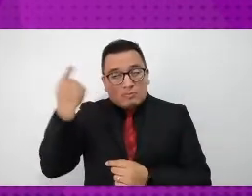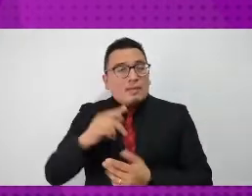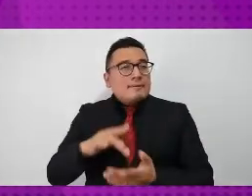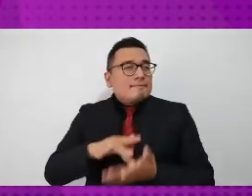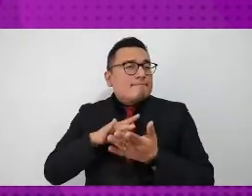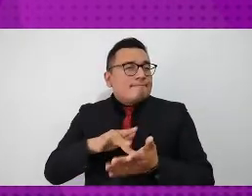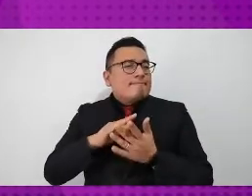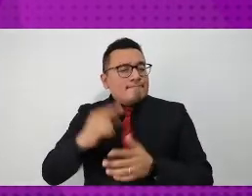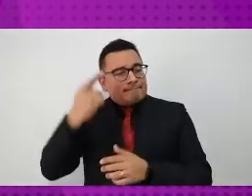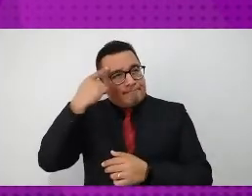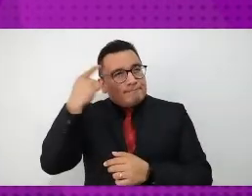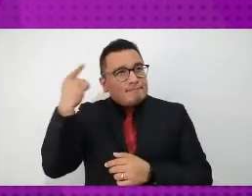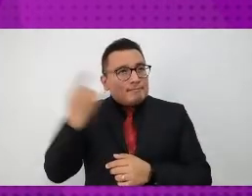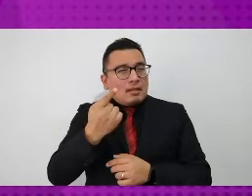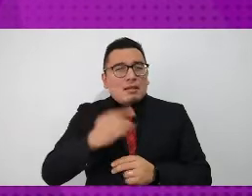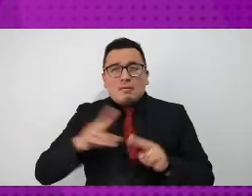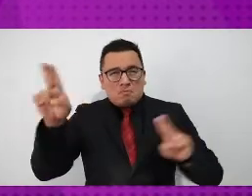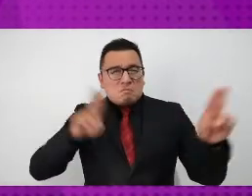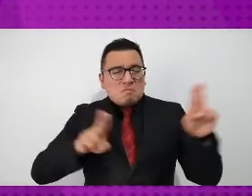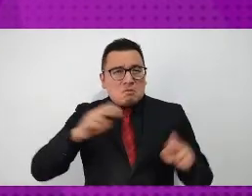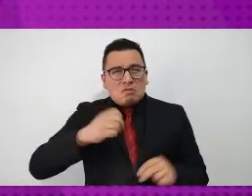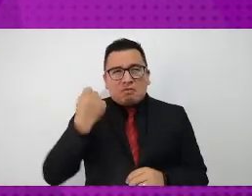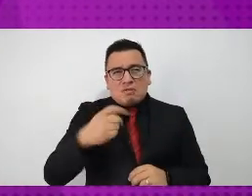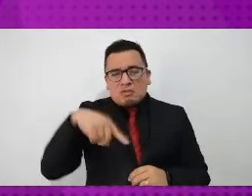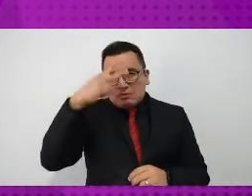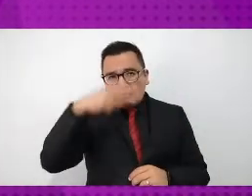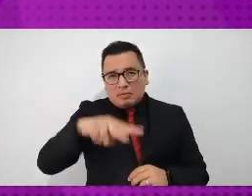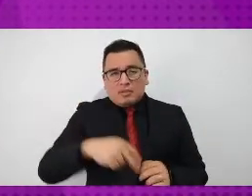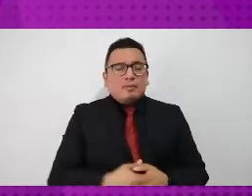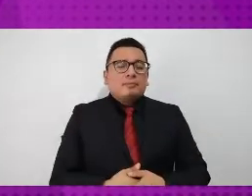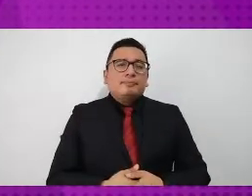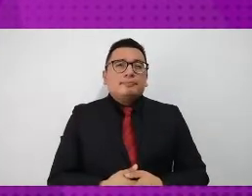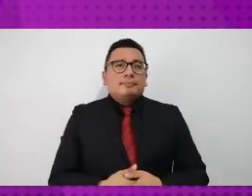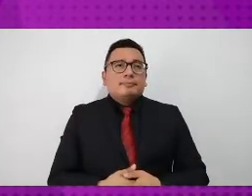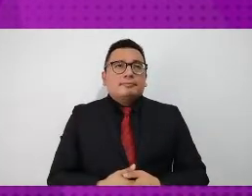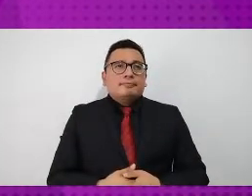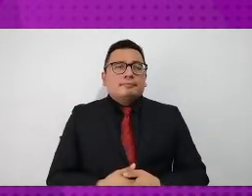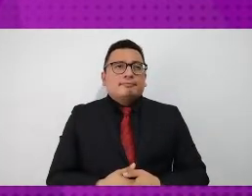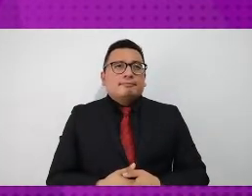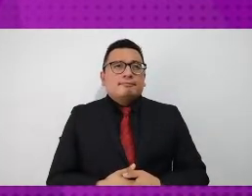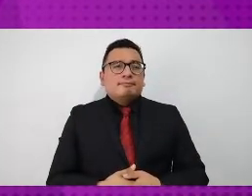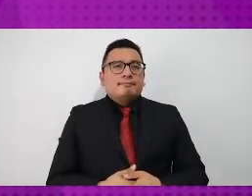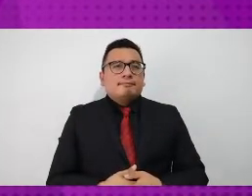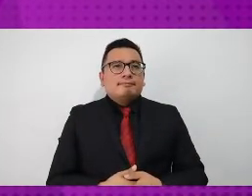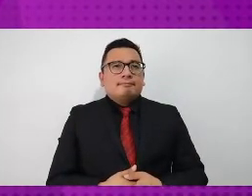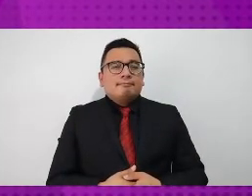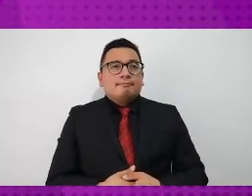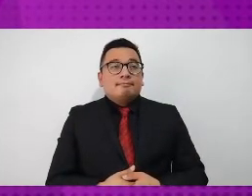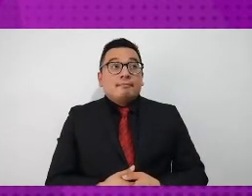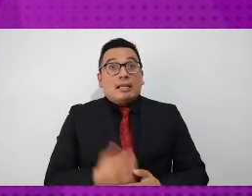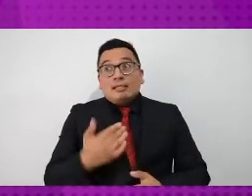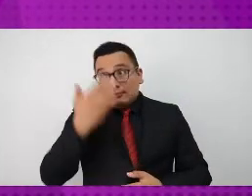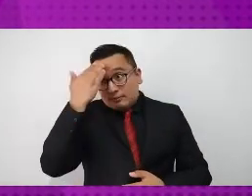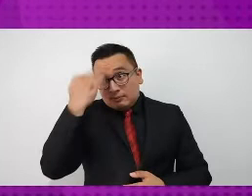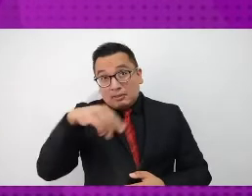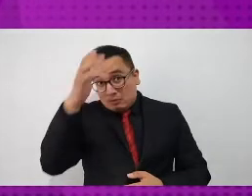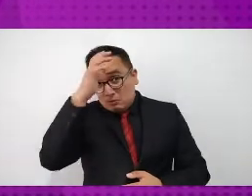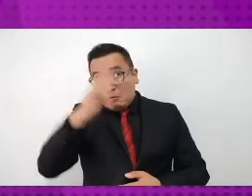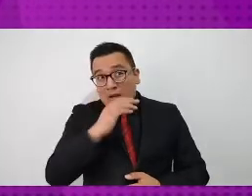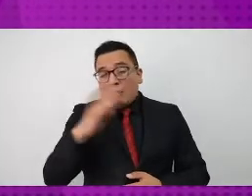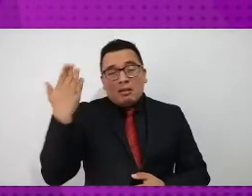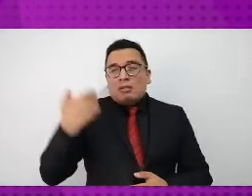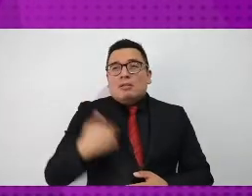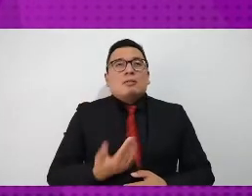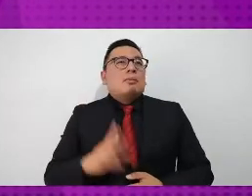contribuir a la consolidación de la democracia en méxico gracias alfredo bueno como sabemos coahuila es punta de lanza